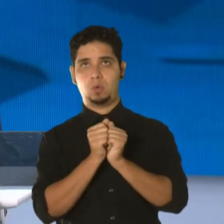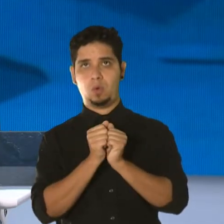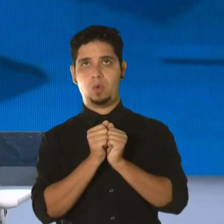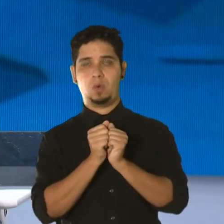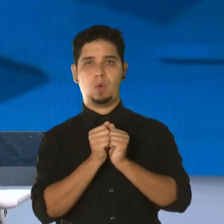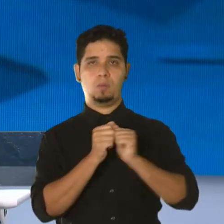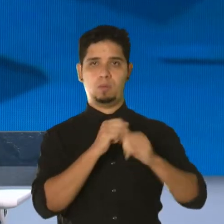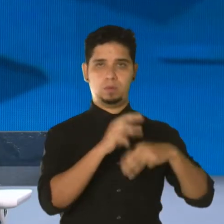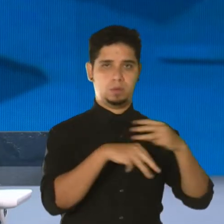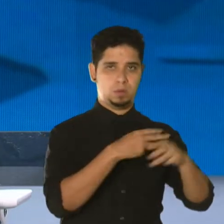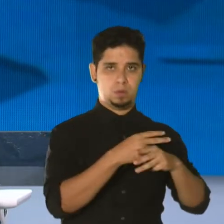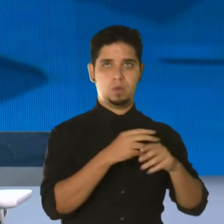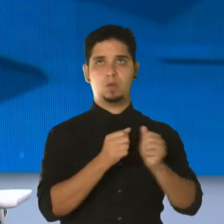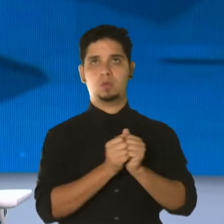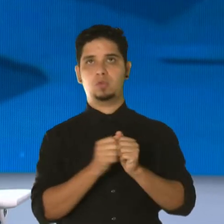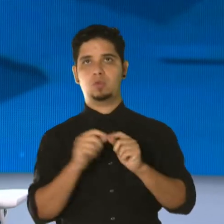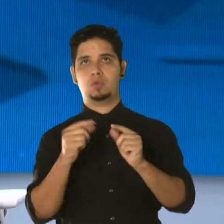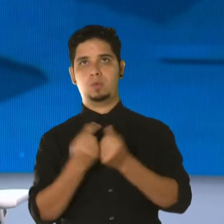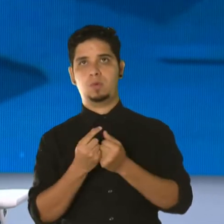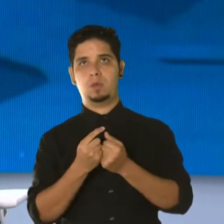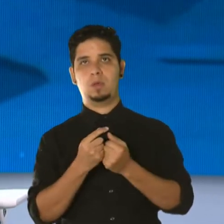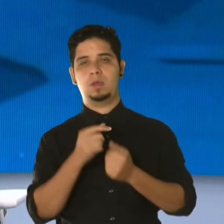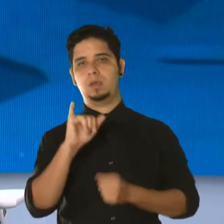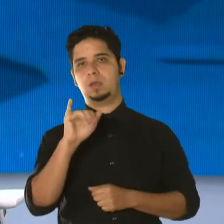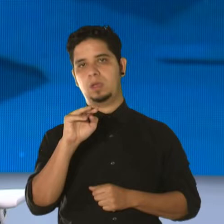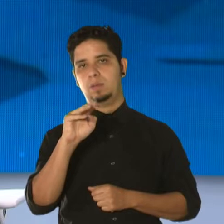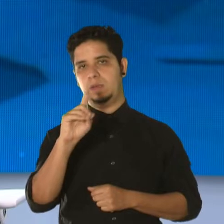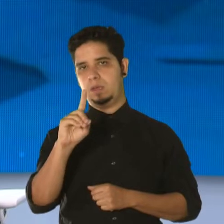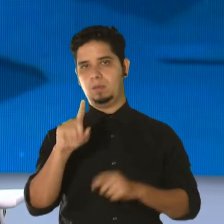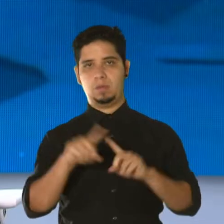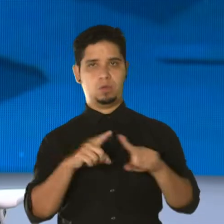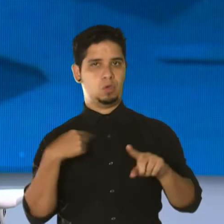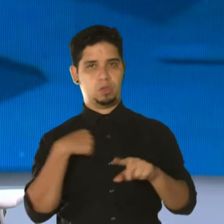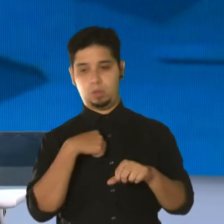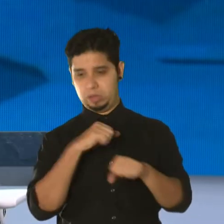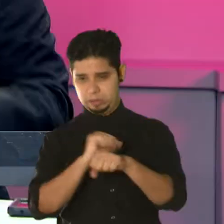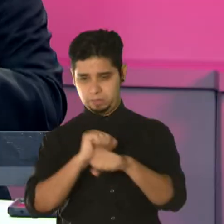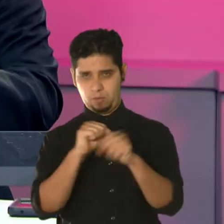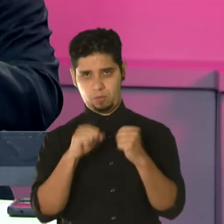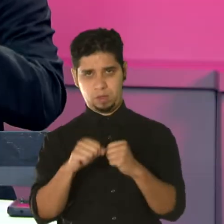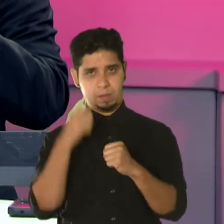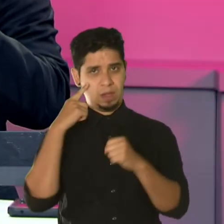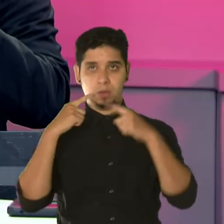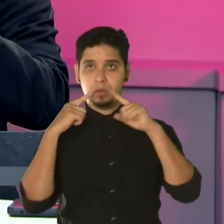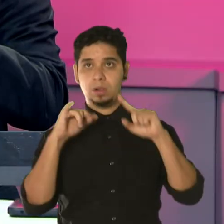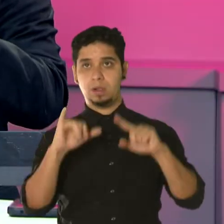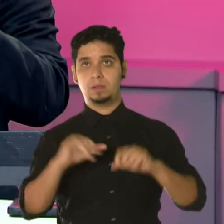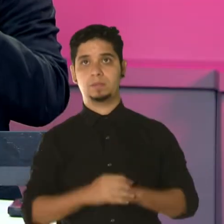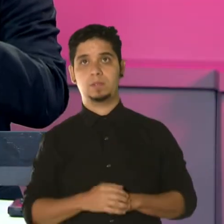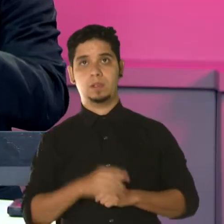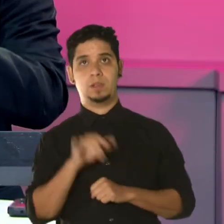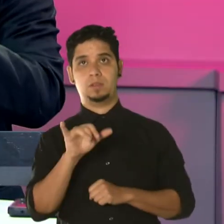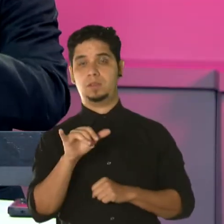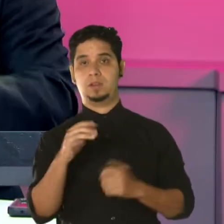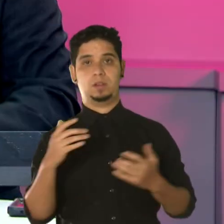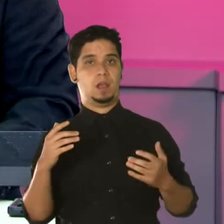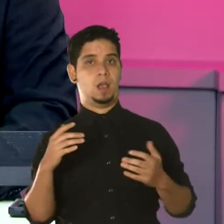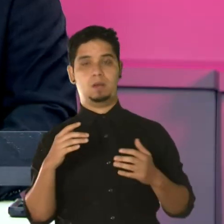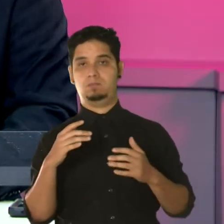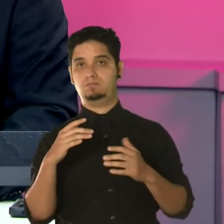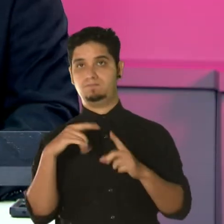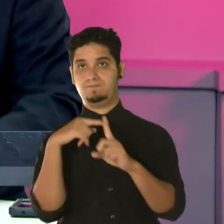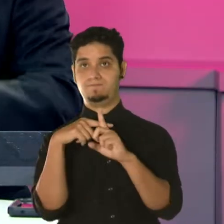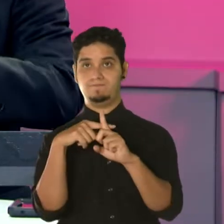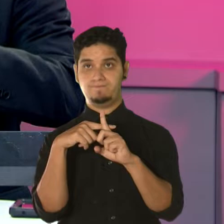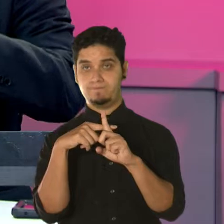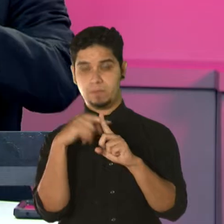con su colega que son el IMD, pero ya eso es otro tema, pero estamos trabajando con eso. Porque eso sería una noticia de primera plana si eso